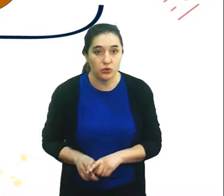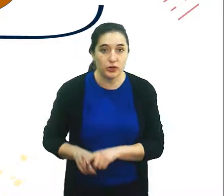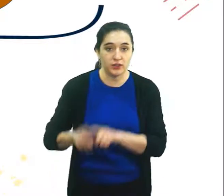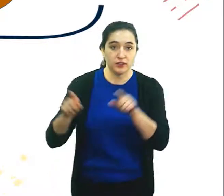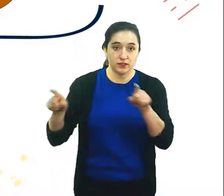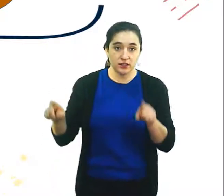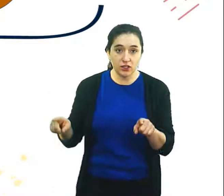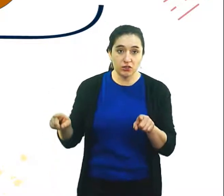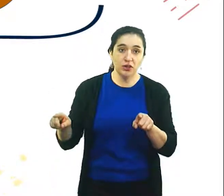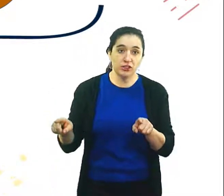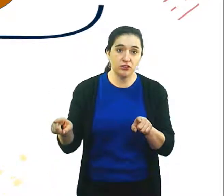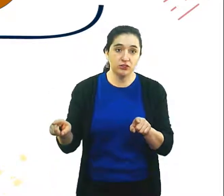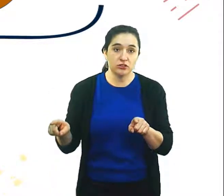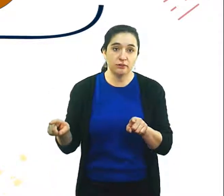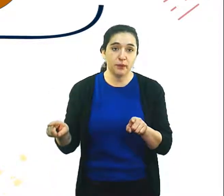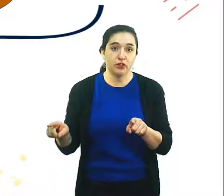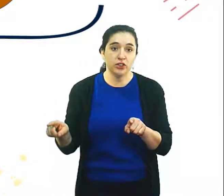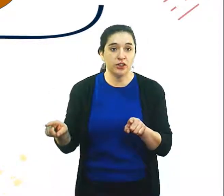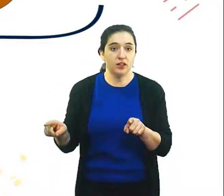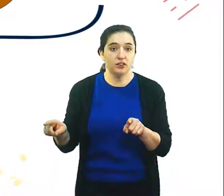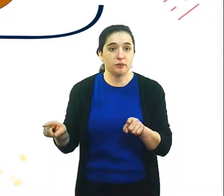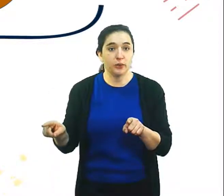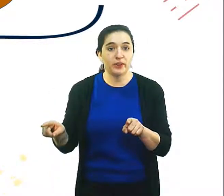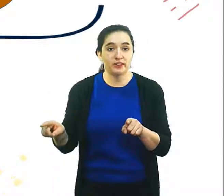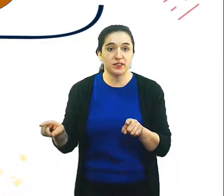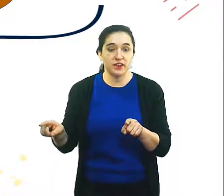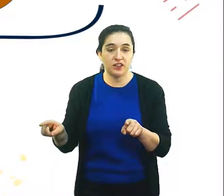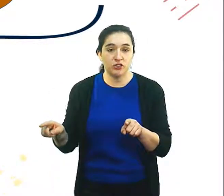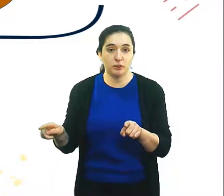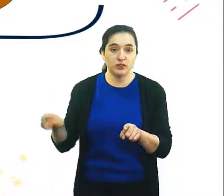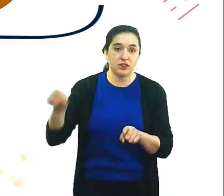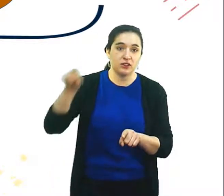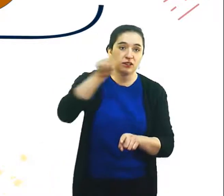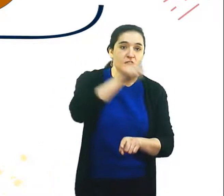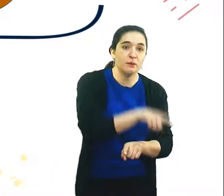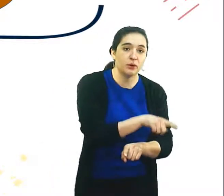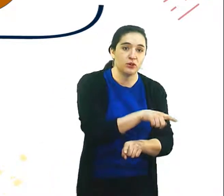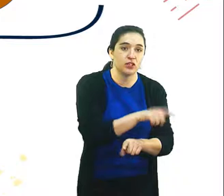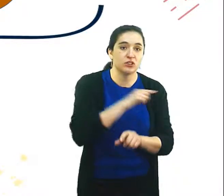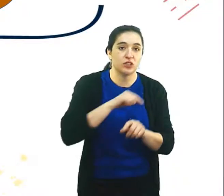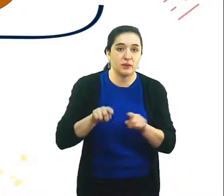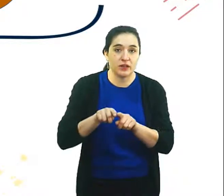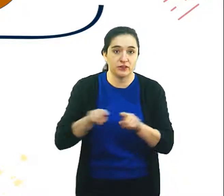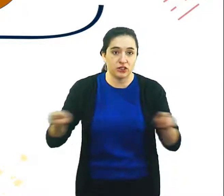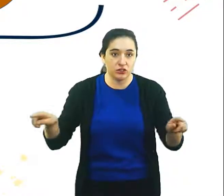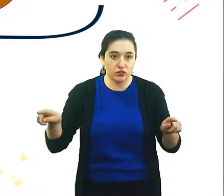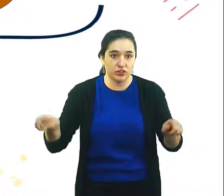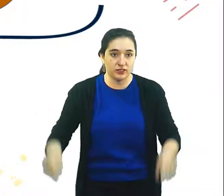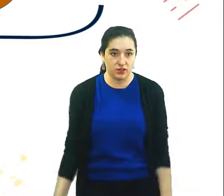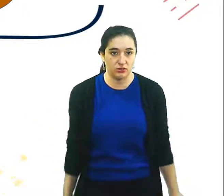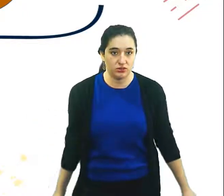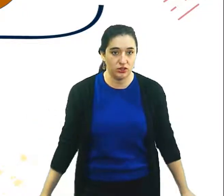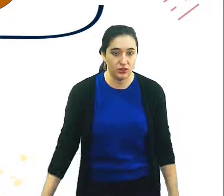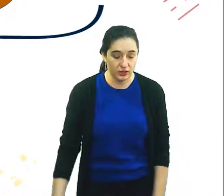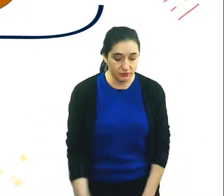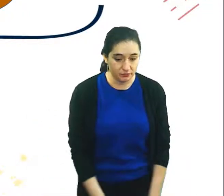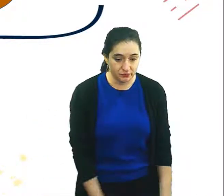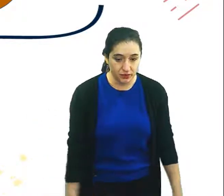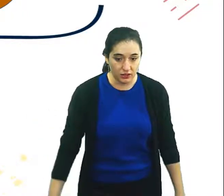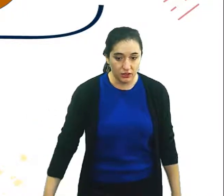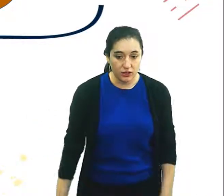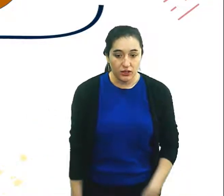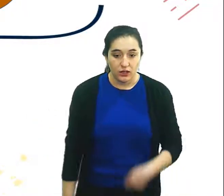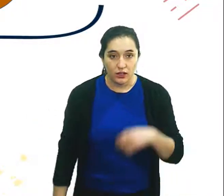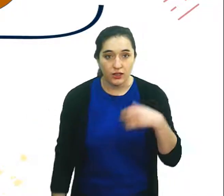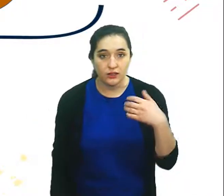gobiernos que duran 5 años, pero que pueden ser reelegidos los presidentes y, por lo tanto, terminan siendo 10 años.